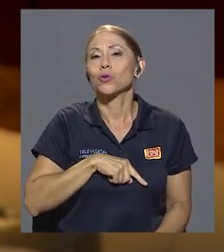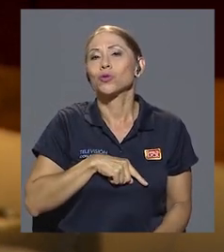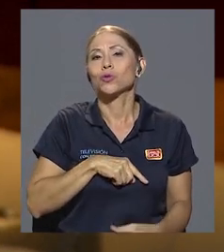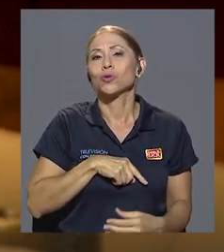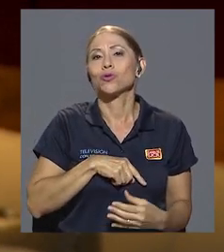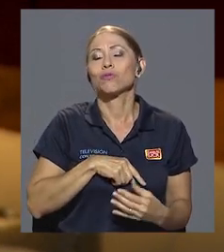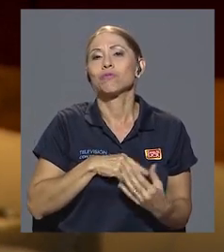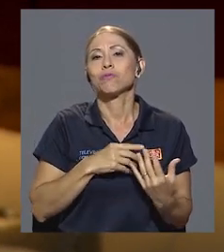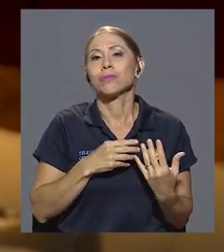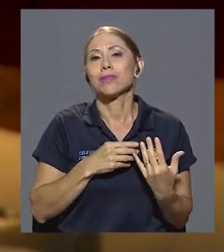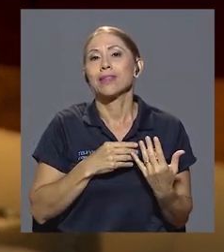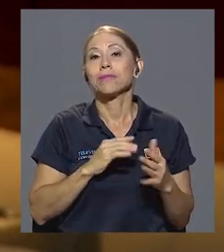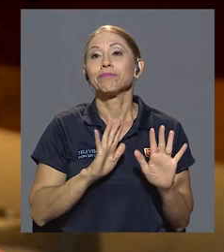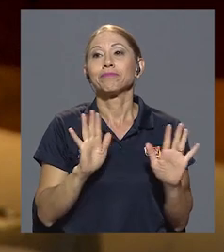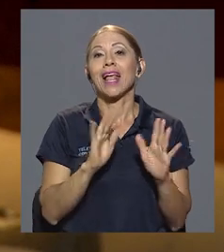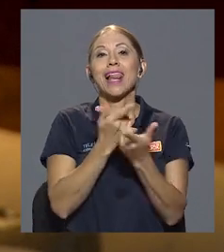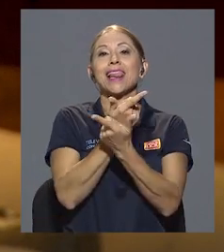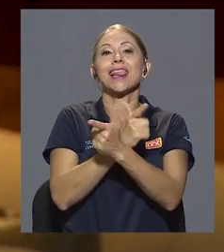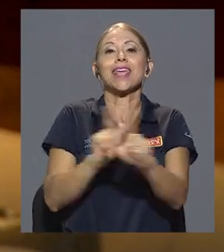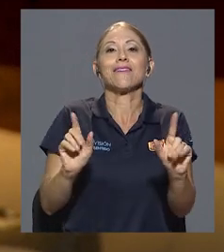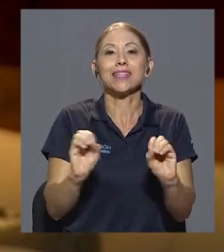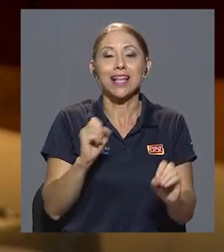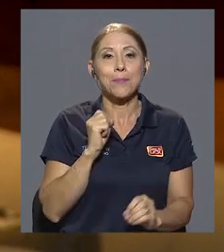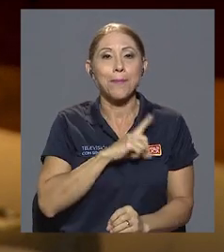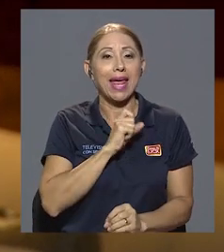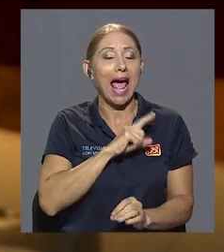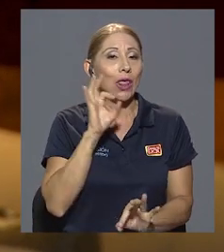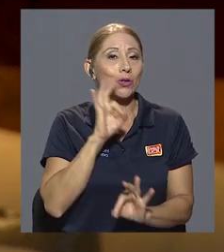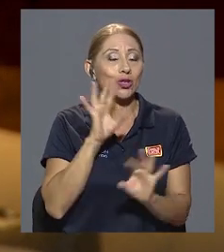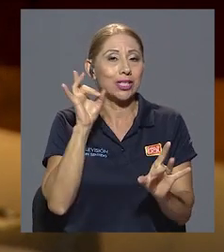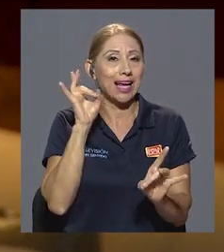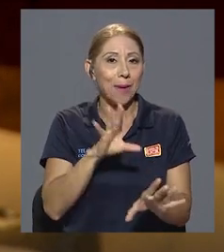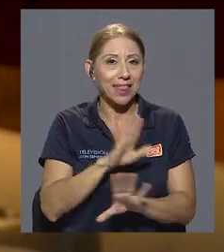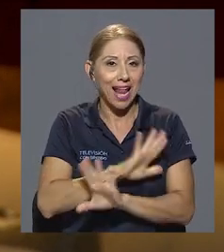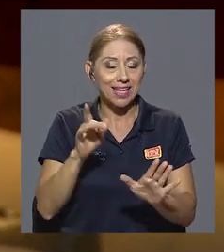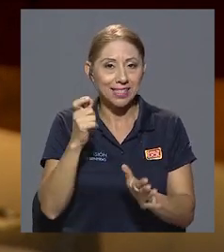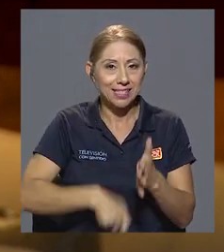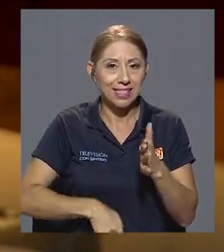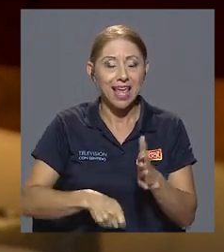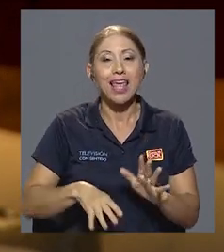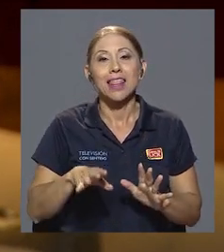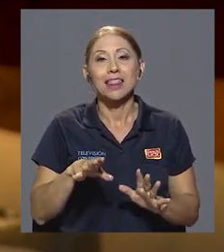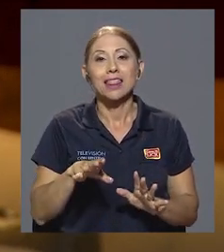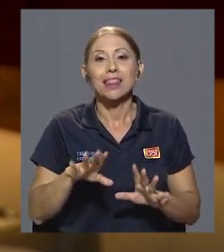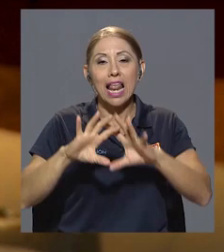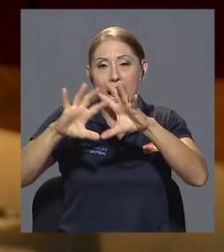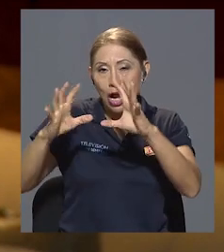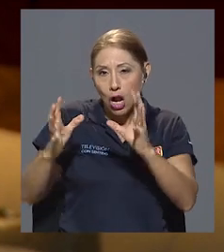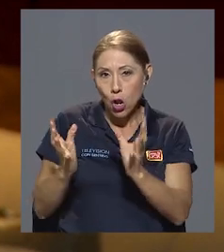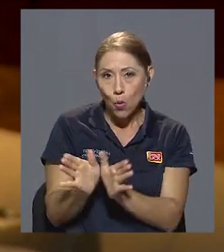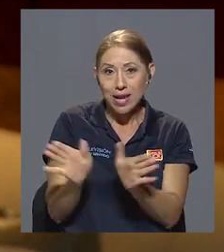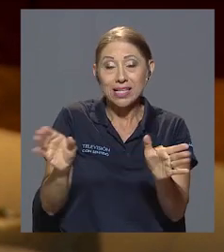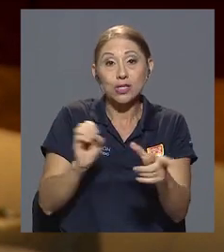de los pecados capitales' digamos de la globalidad de la globalización o de esta